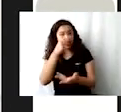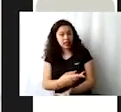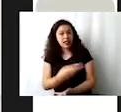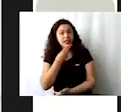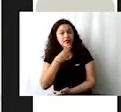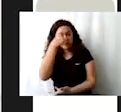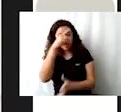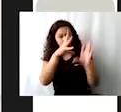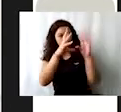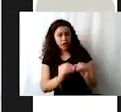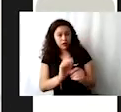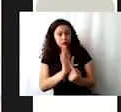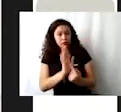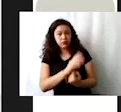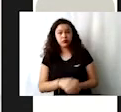apagarlo?